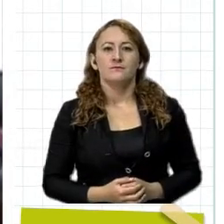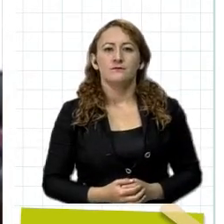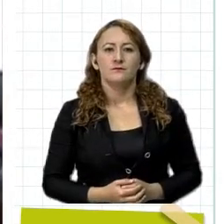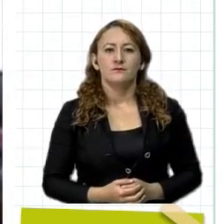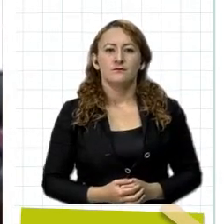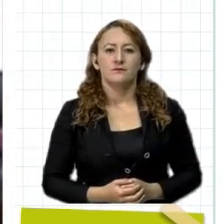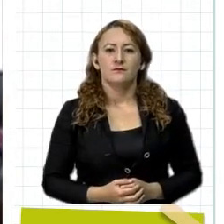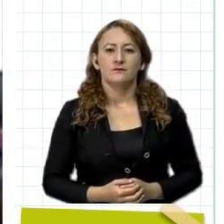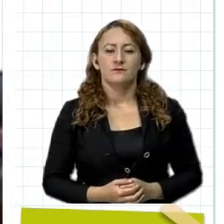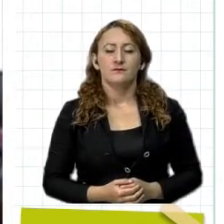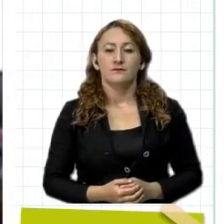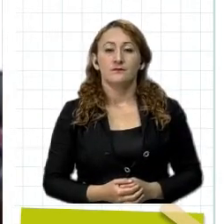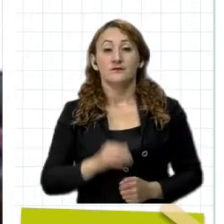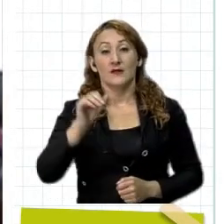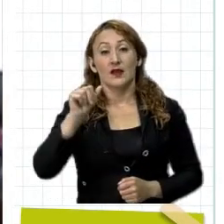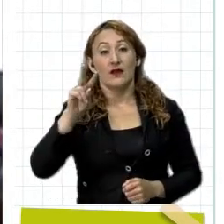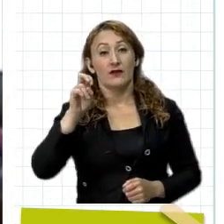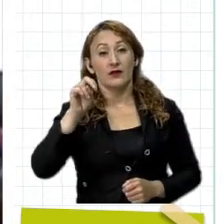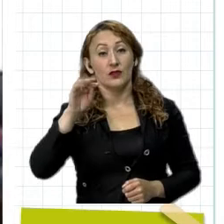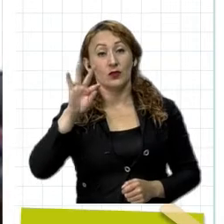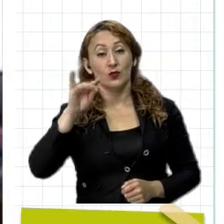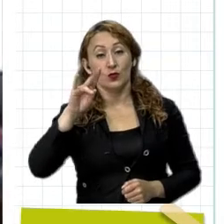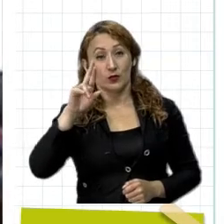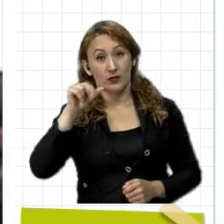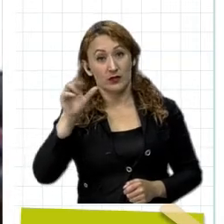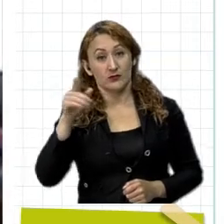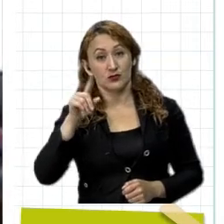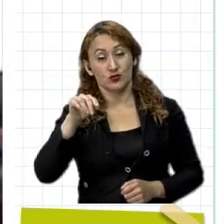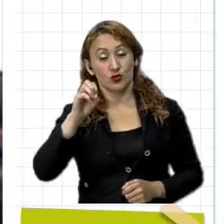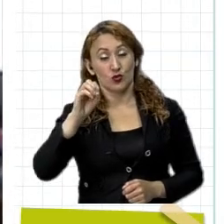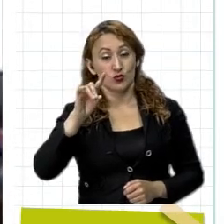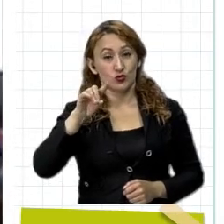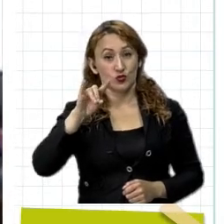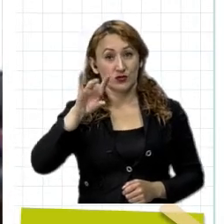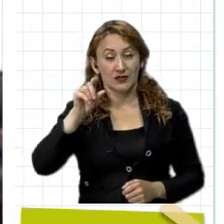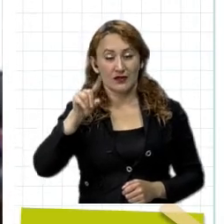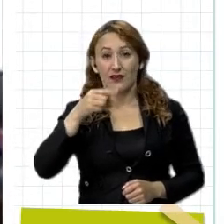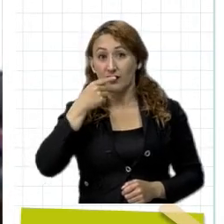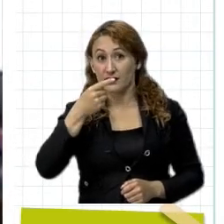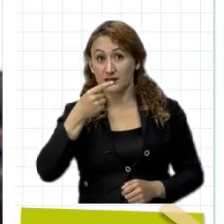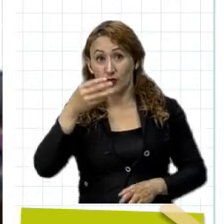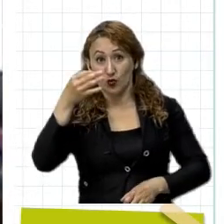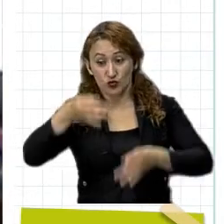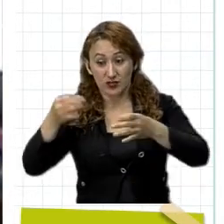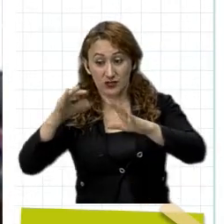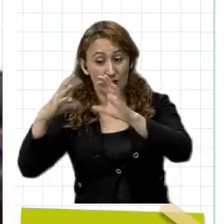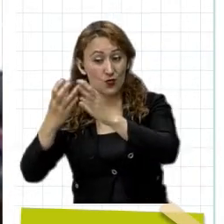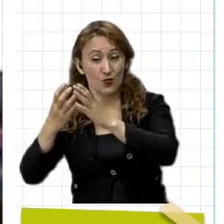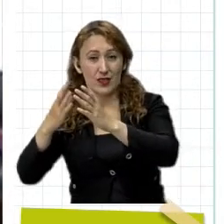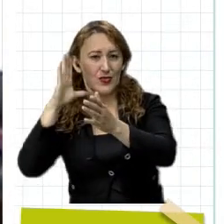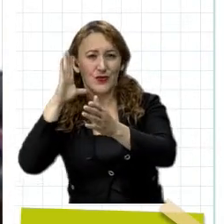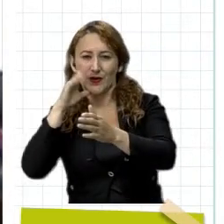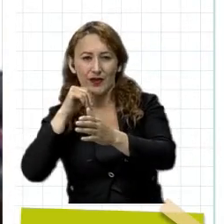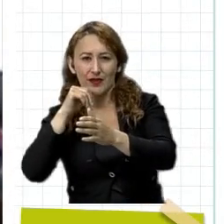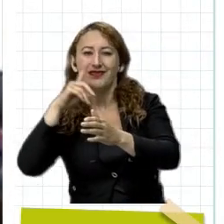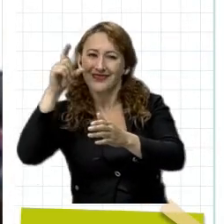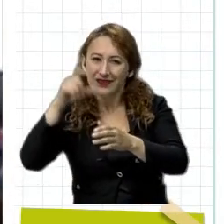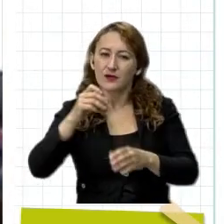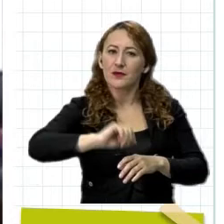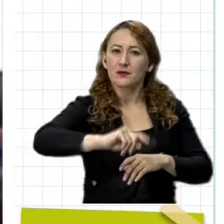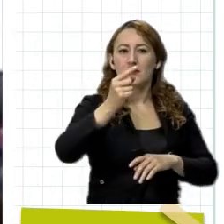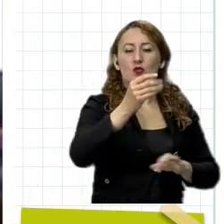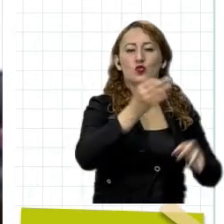Para Boaventura Sousa Santos, no hay justicia global sin justicia cognitiva, es decir, sin